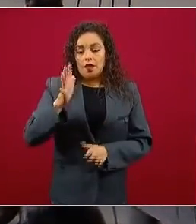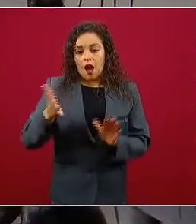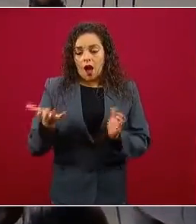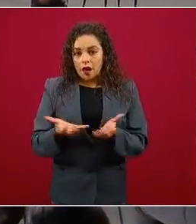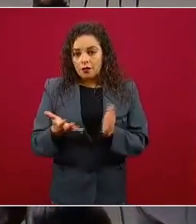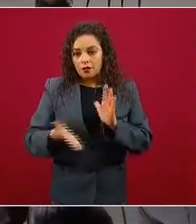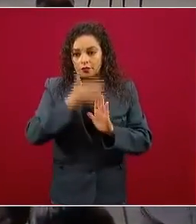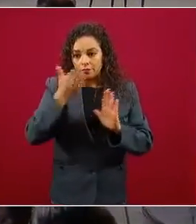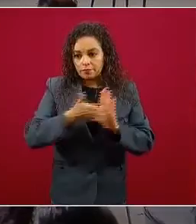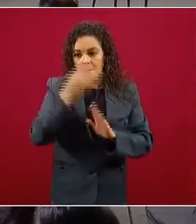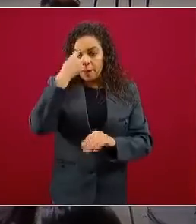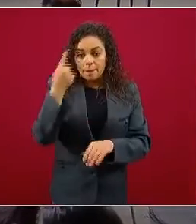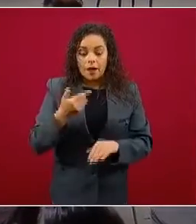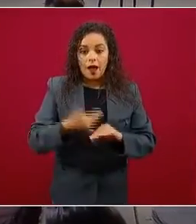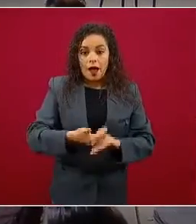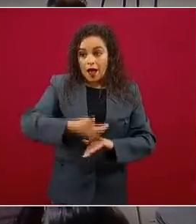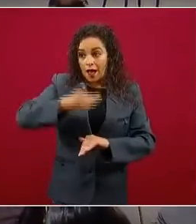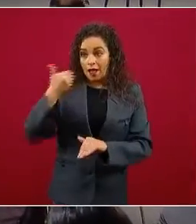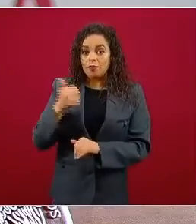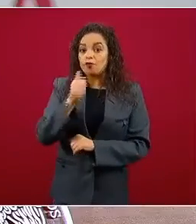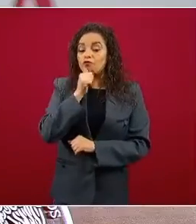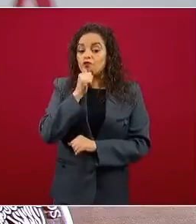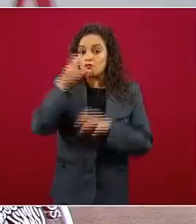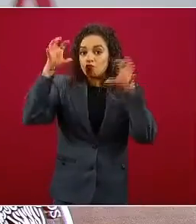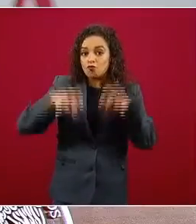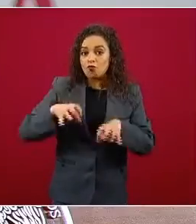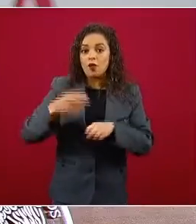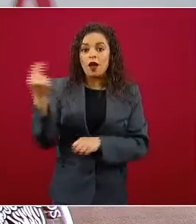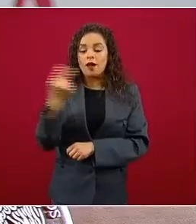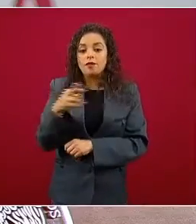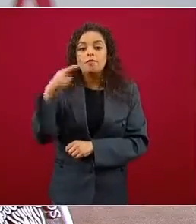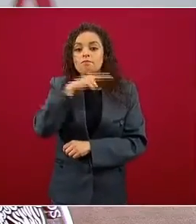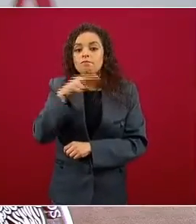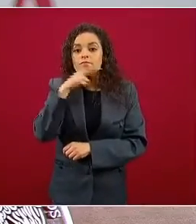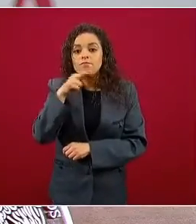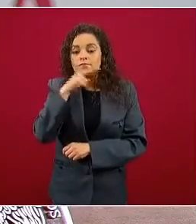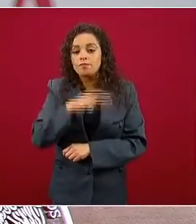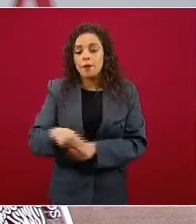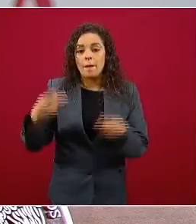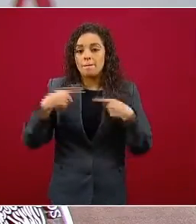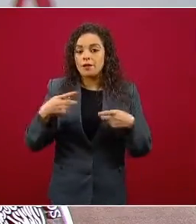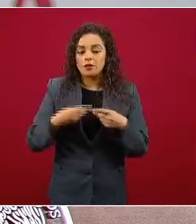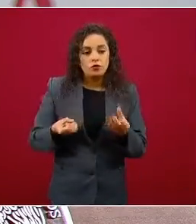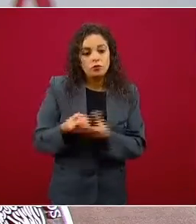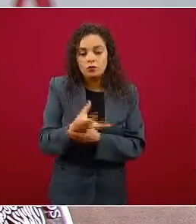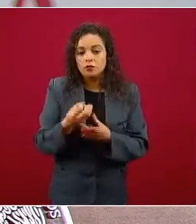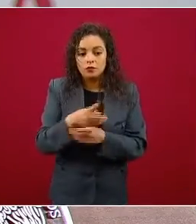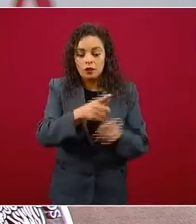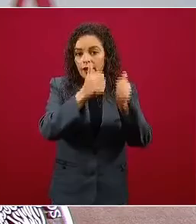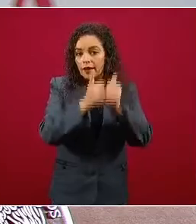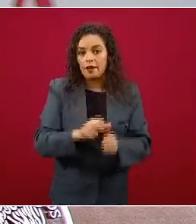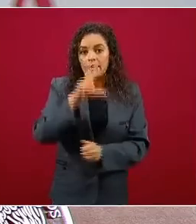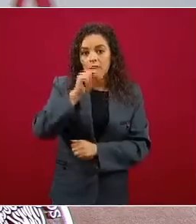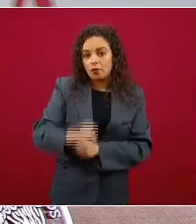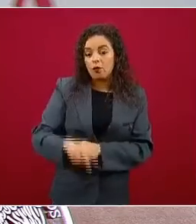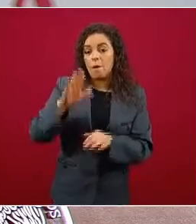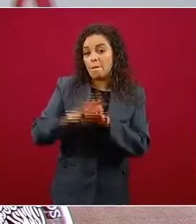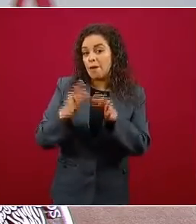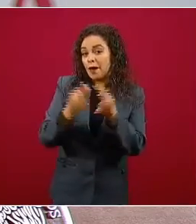antes de la lluvia podamos hacer una evacuación rápida, porque lo más importante, por supuesto el patrimonio es importante, pero lo más importante es la